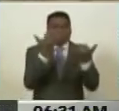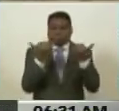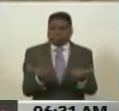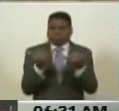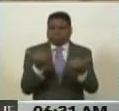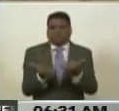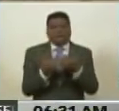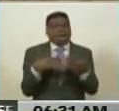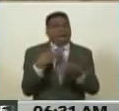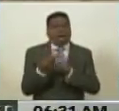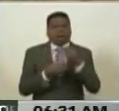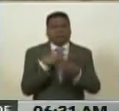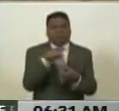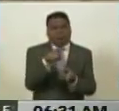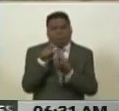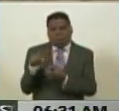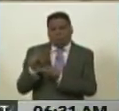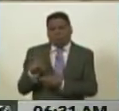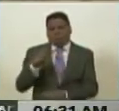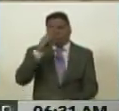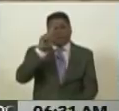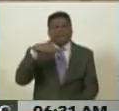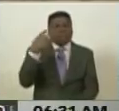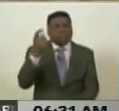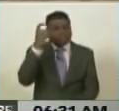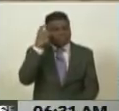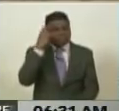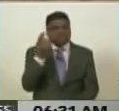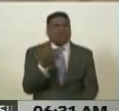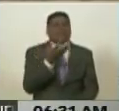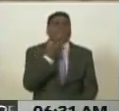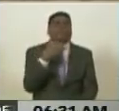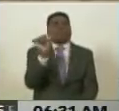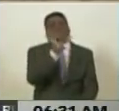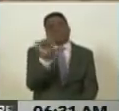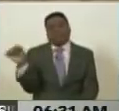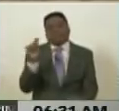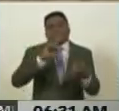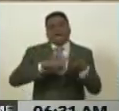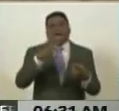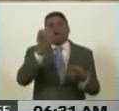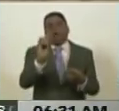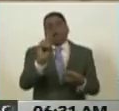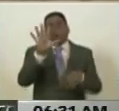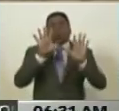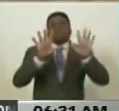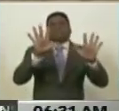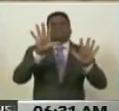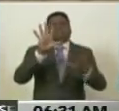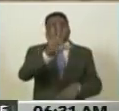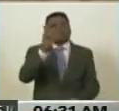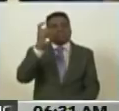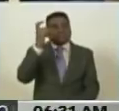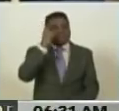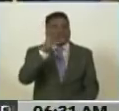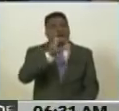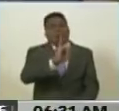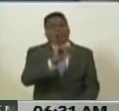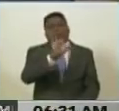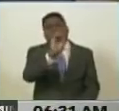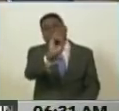tiene que procederse a cobrar en los próximos días cada vez que corresponda. Los que cobran semanal, los que cobran quincenal o incluso los que reciben su pago mensual.